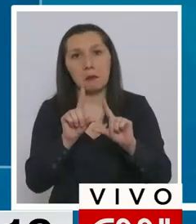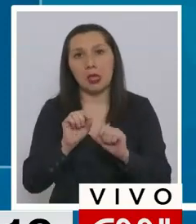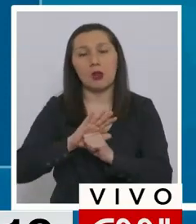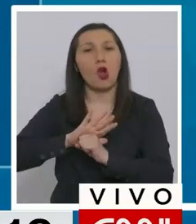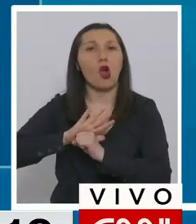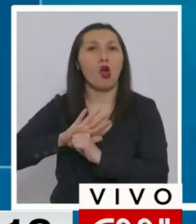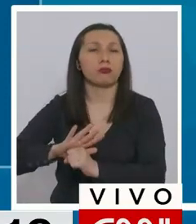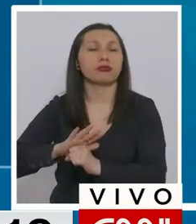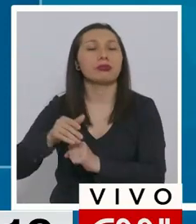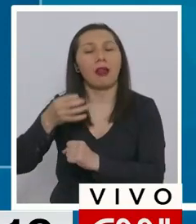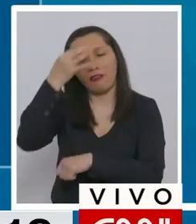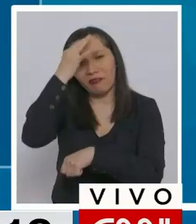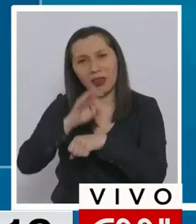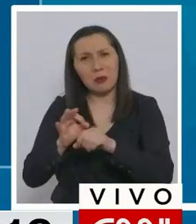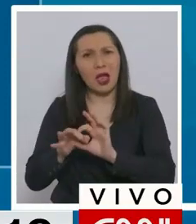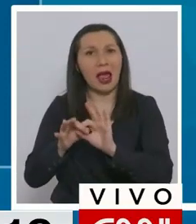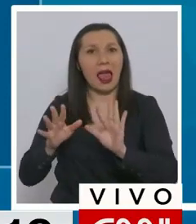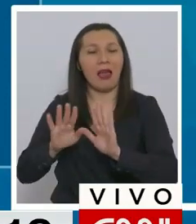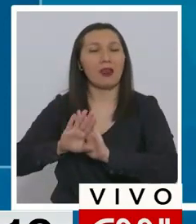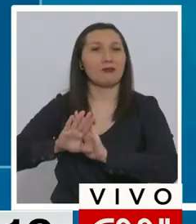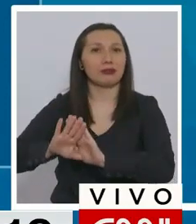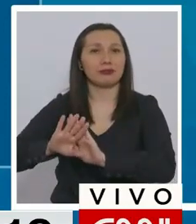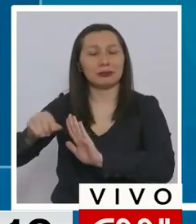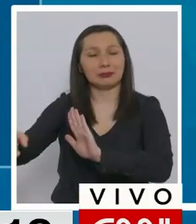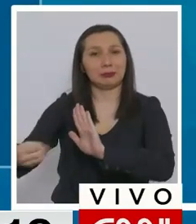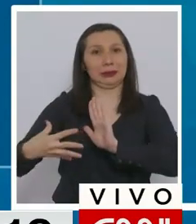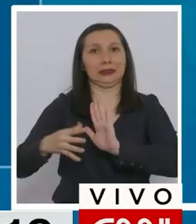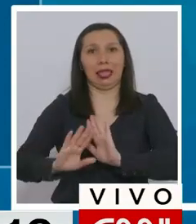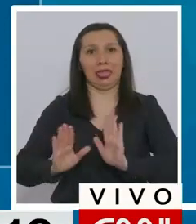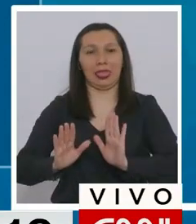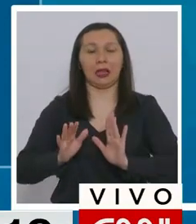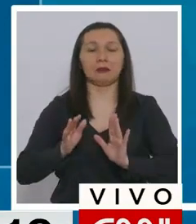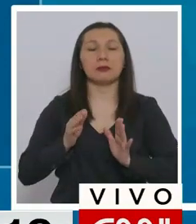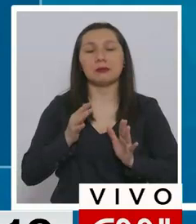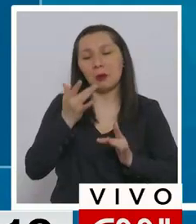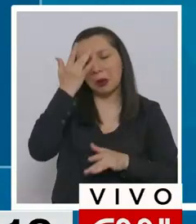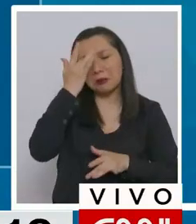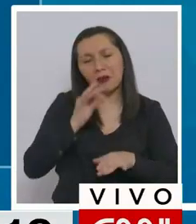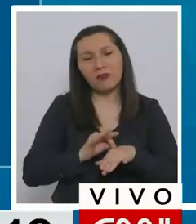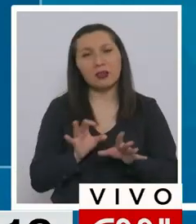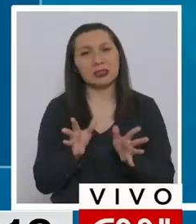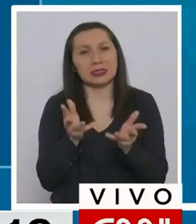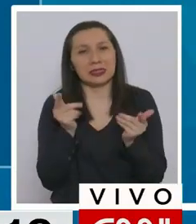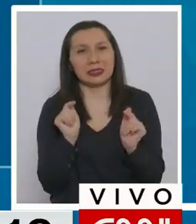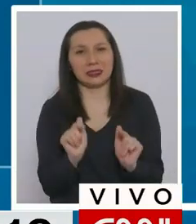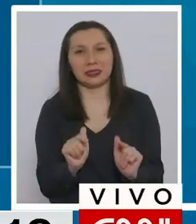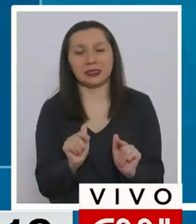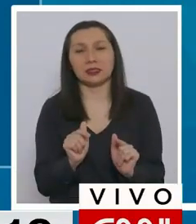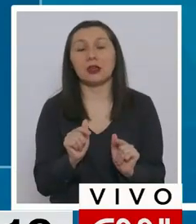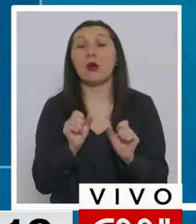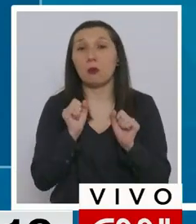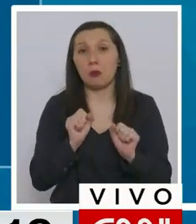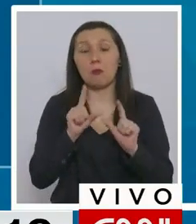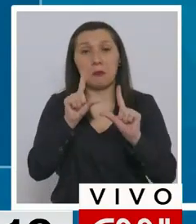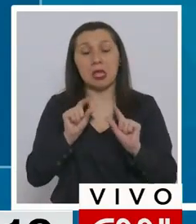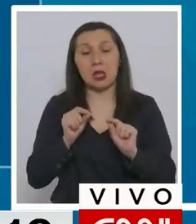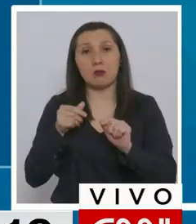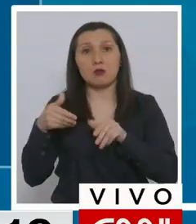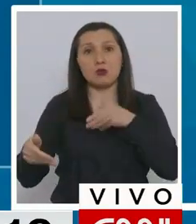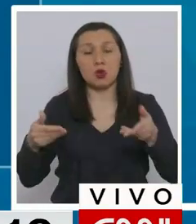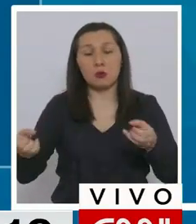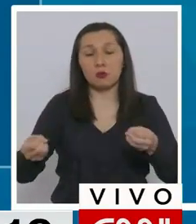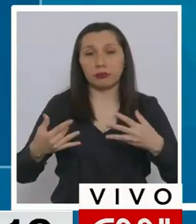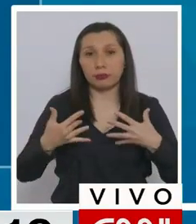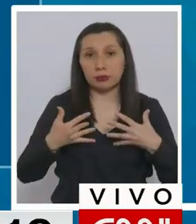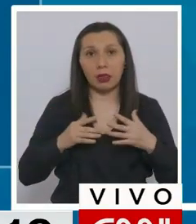también superamos largamente la meta que nos fijamos algún día lejano del año, que de